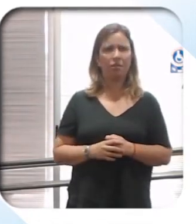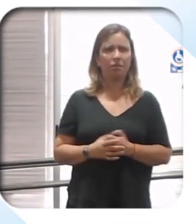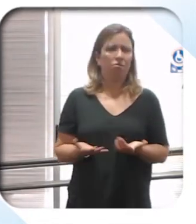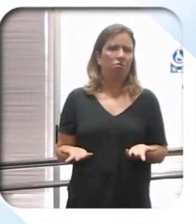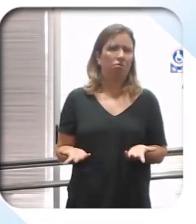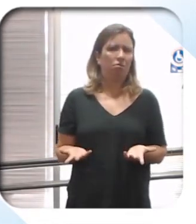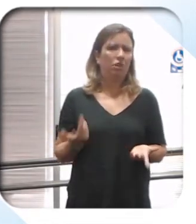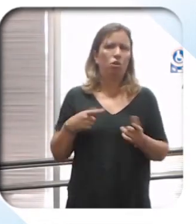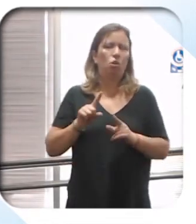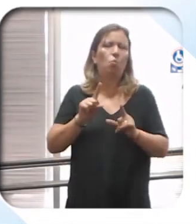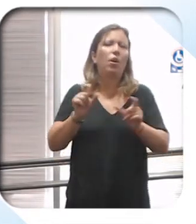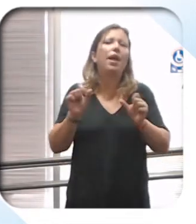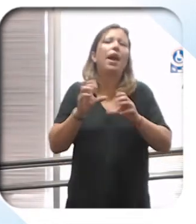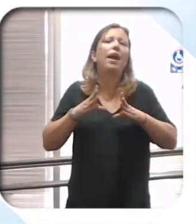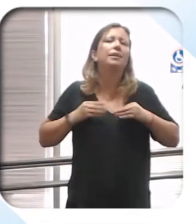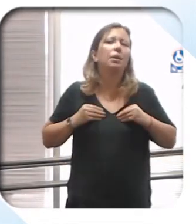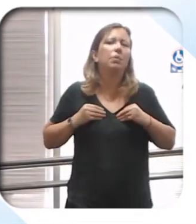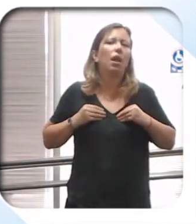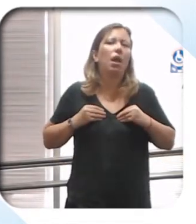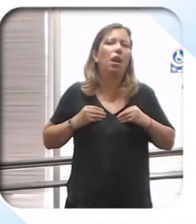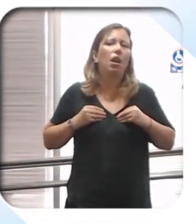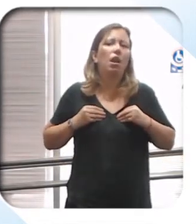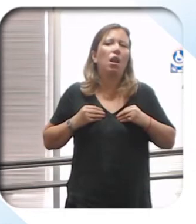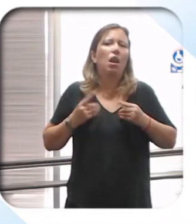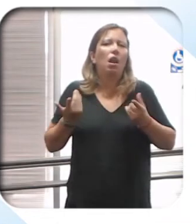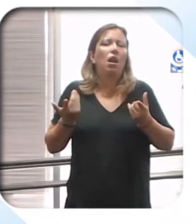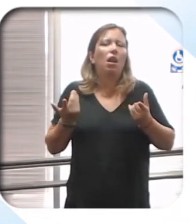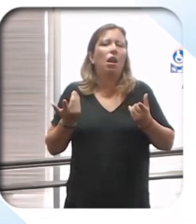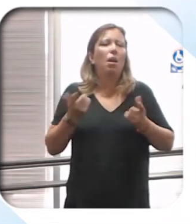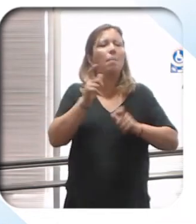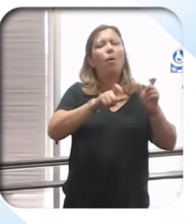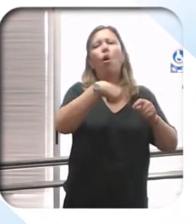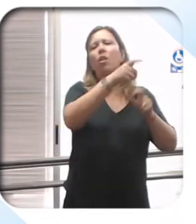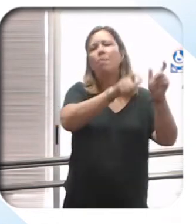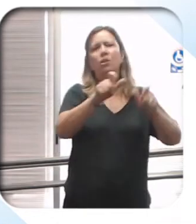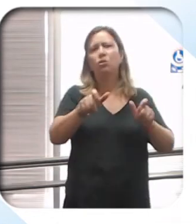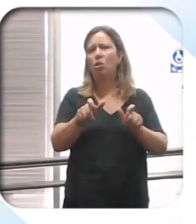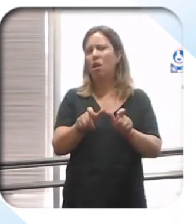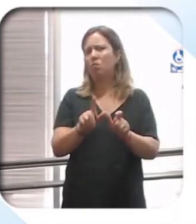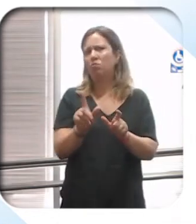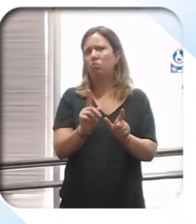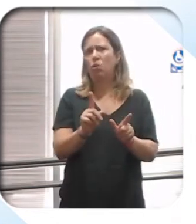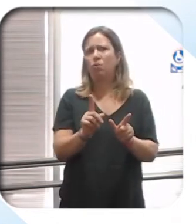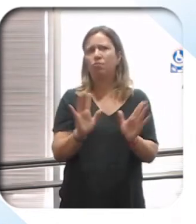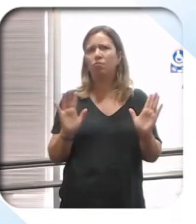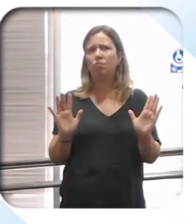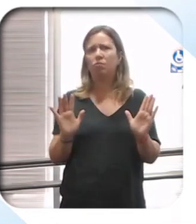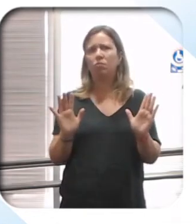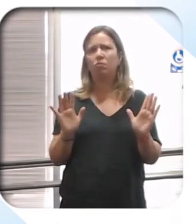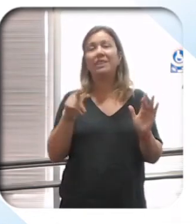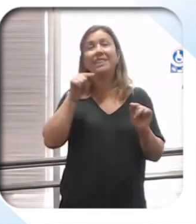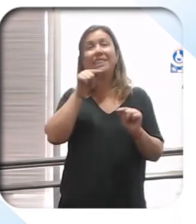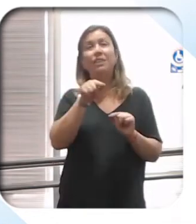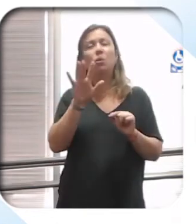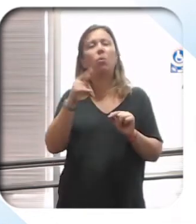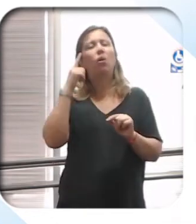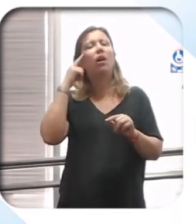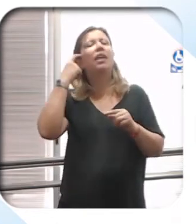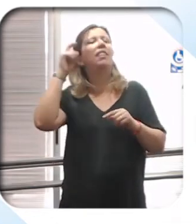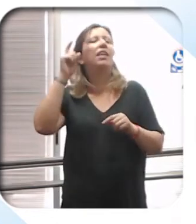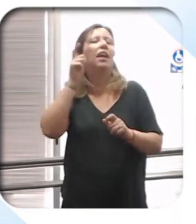no podemos aceptar otro tipo de personas, ¿no? Son